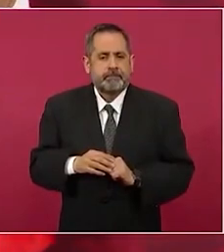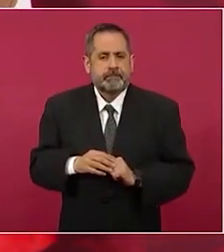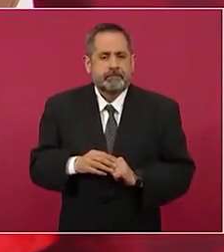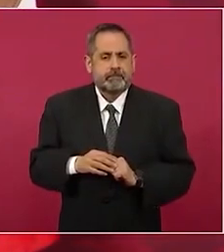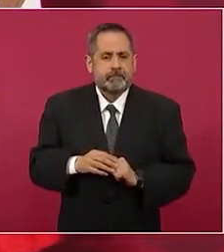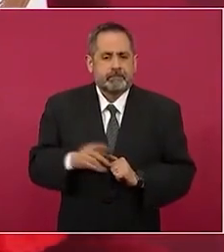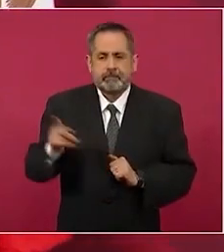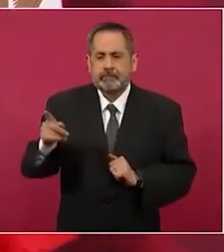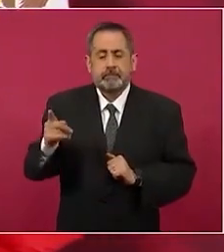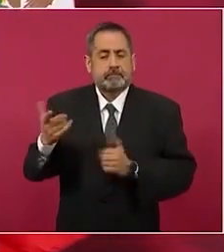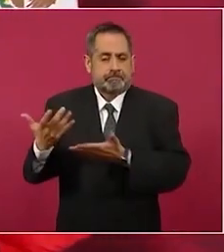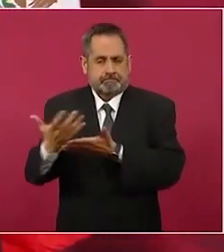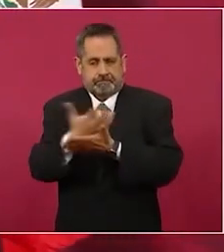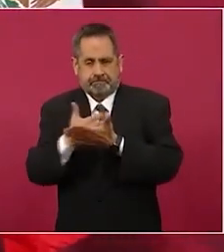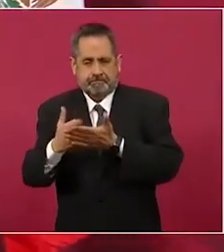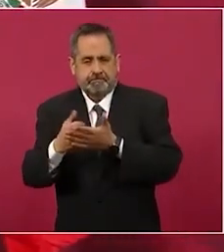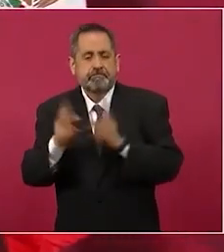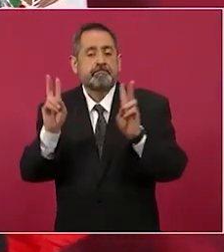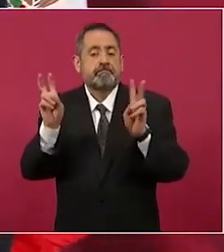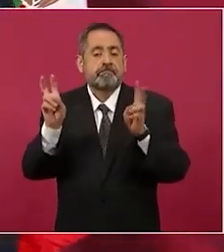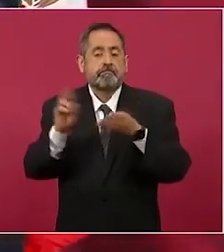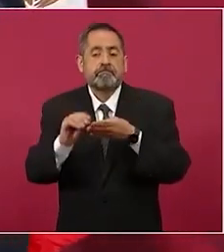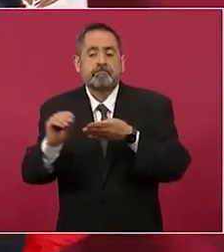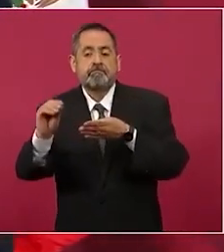en una caja de ahorro